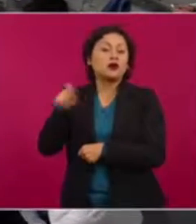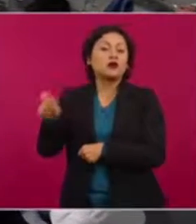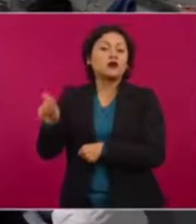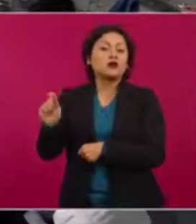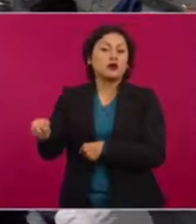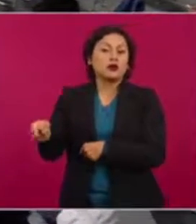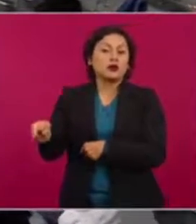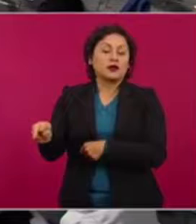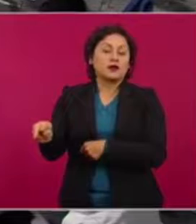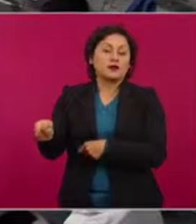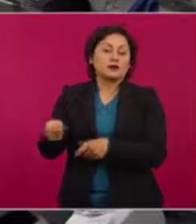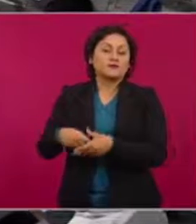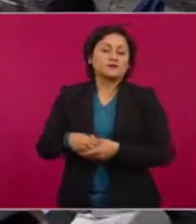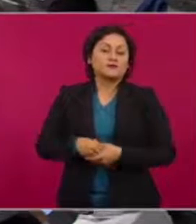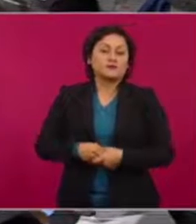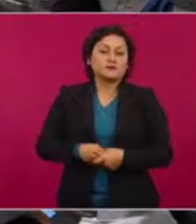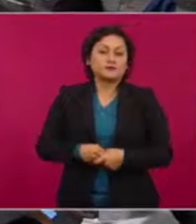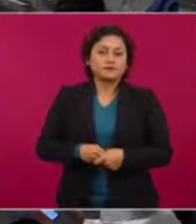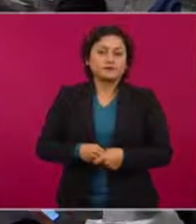y